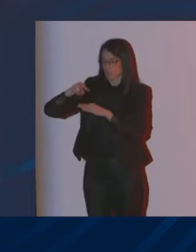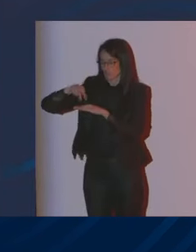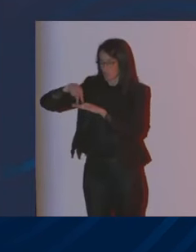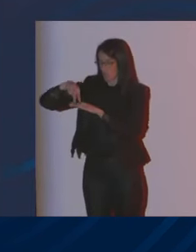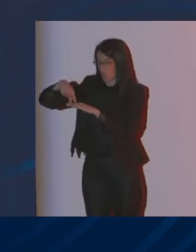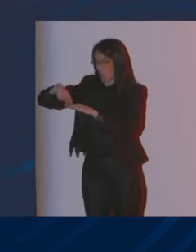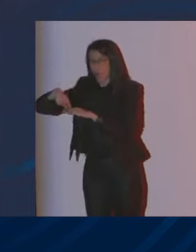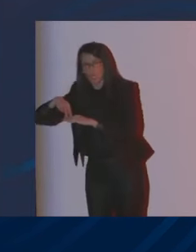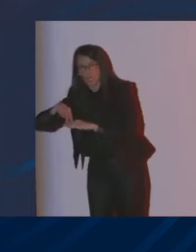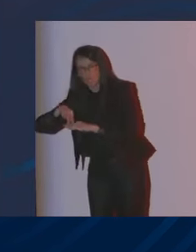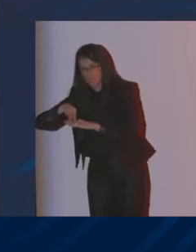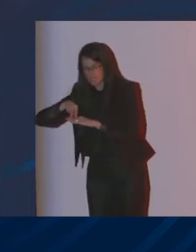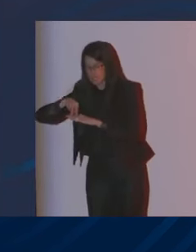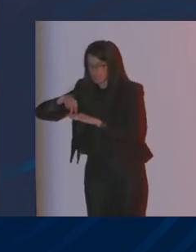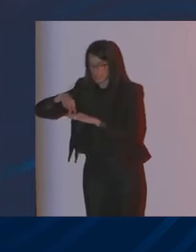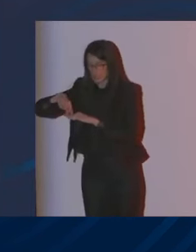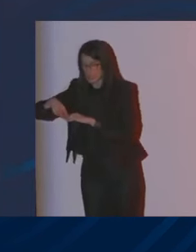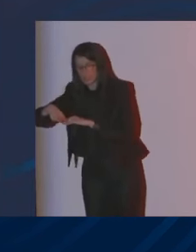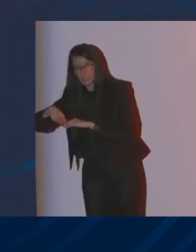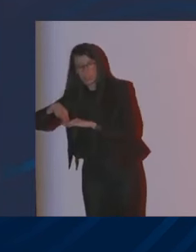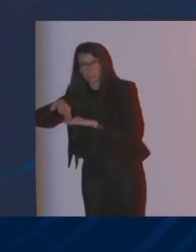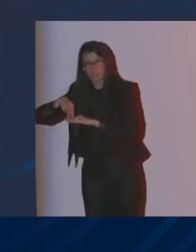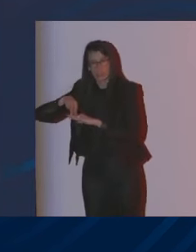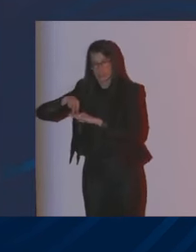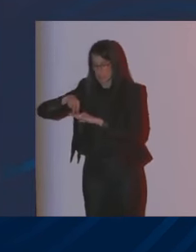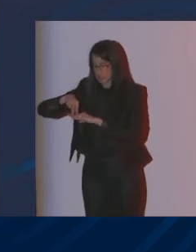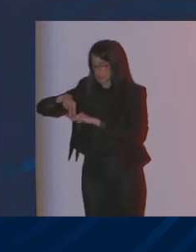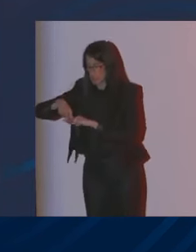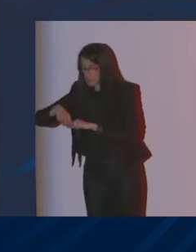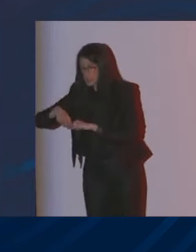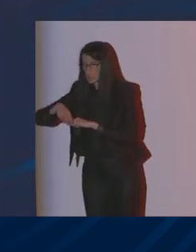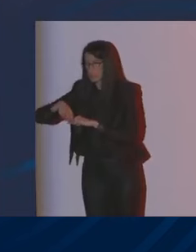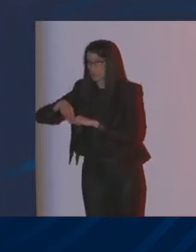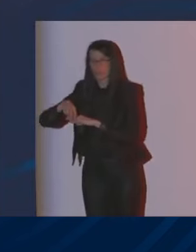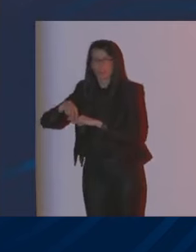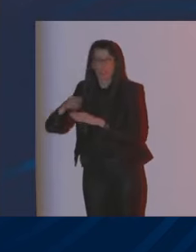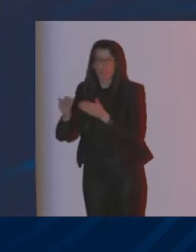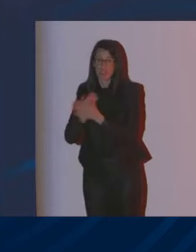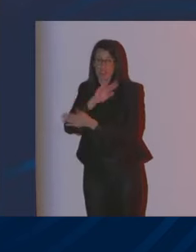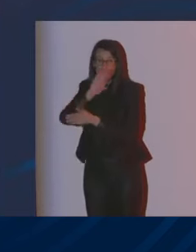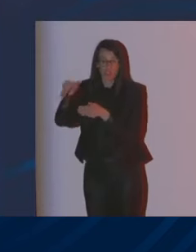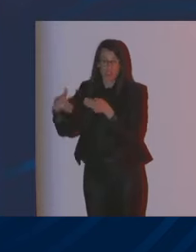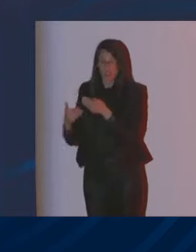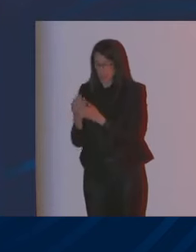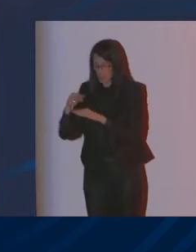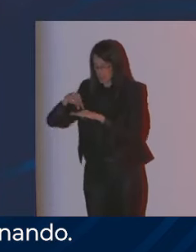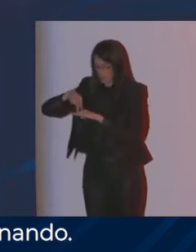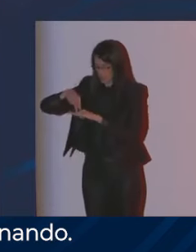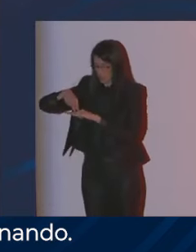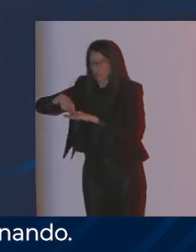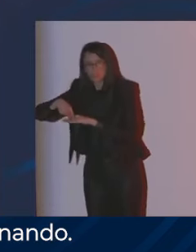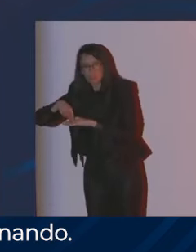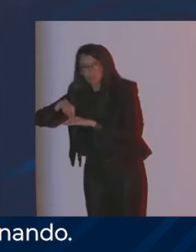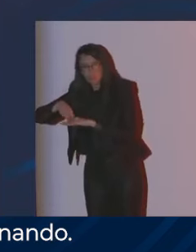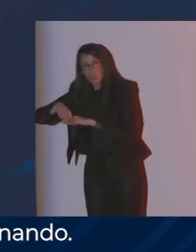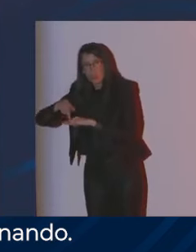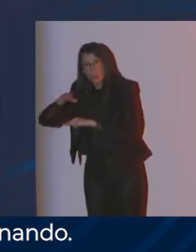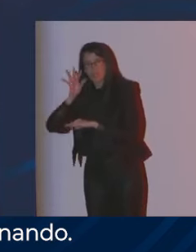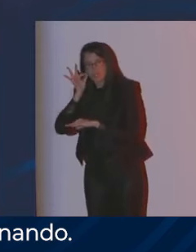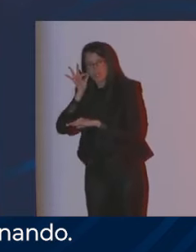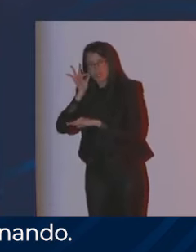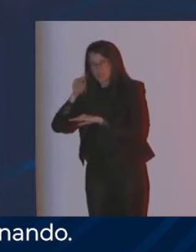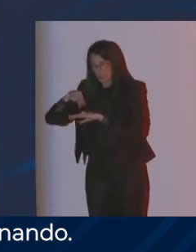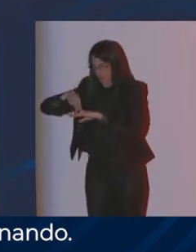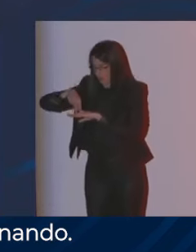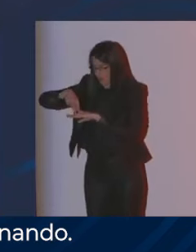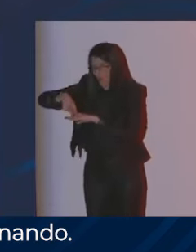precipicios. Ahí estás todo el rato, al borde del abismo. Pero ella, a pesar de los vértigos,